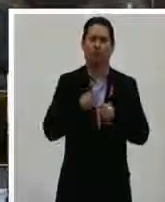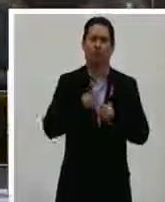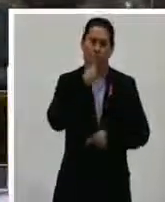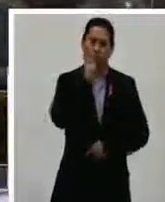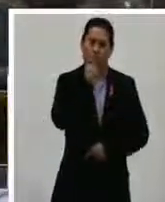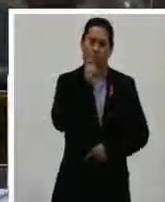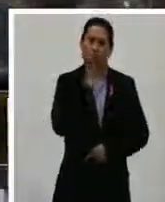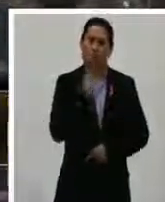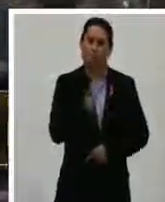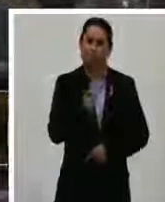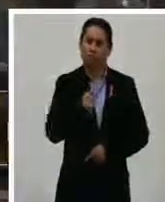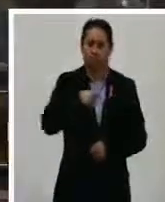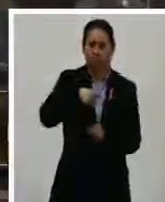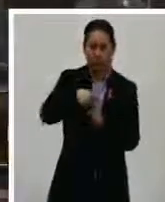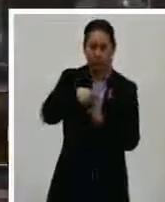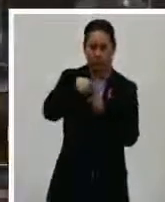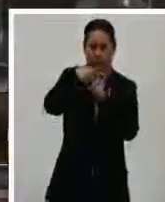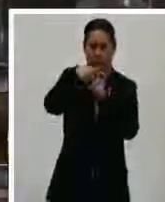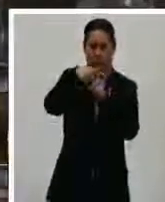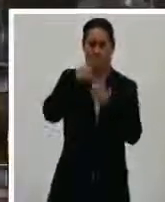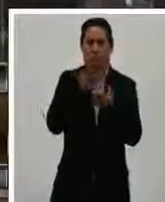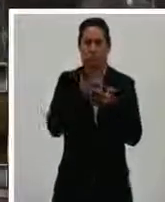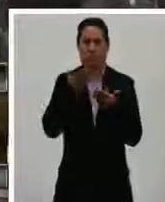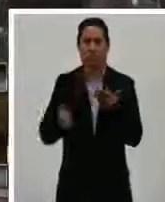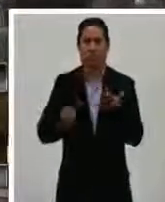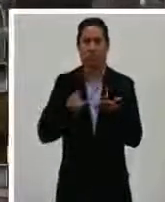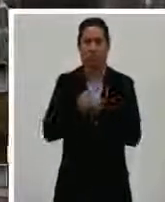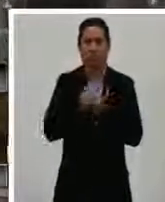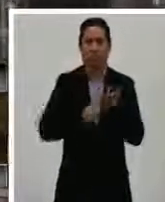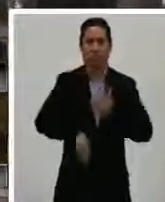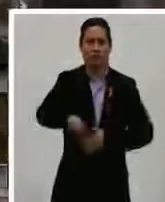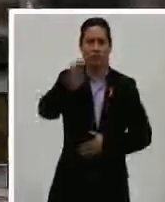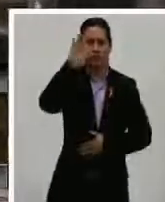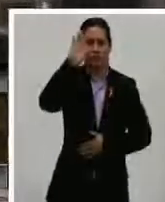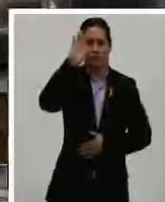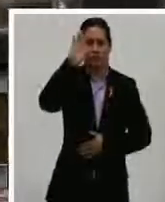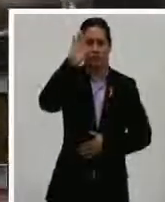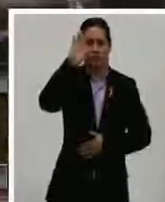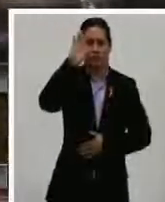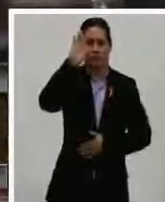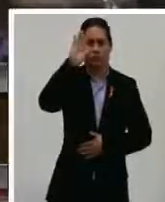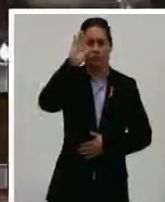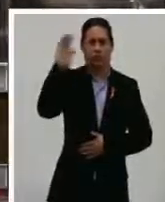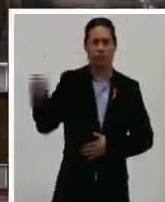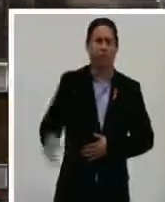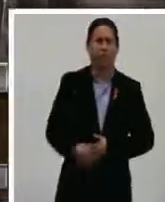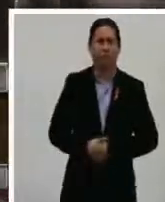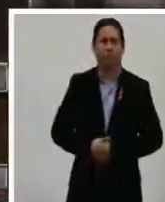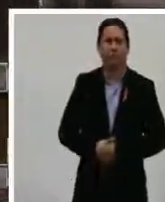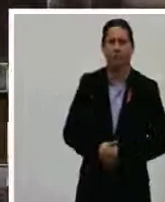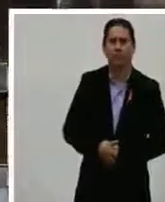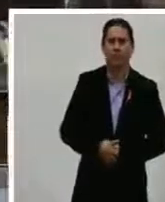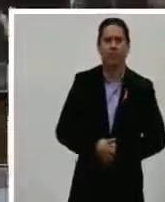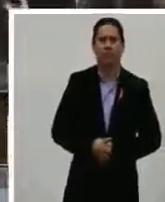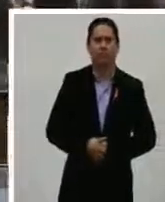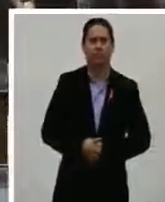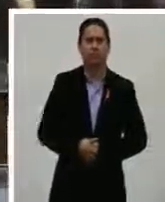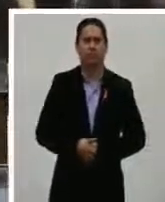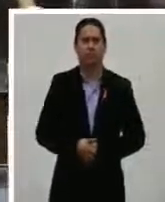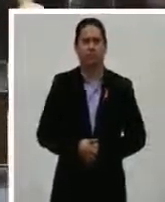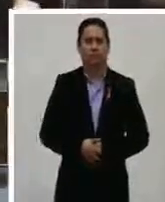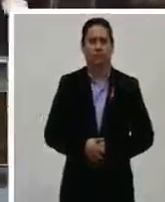y los legisladores que estén por la afirmativa sirvan se manifestarlo levantando la mano